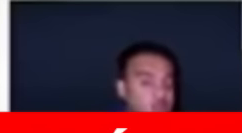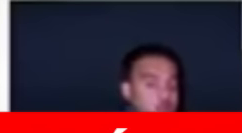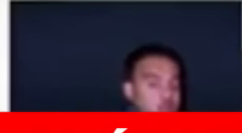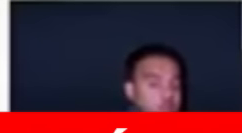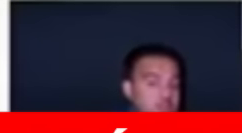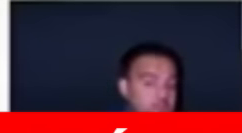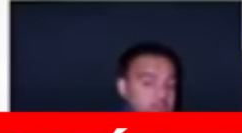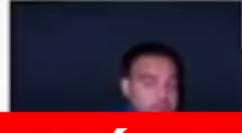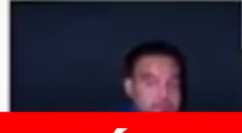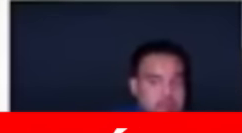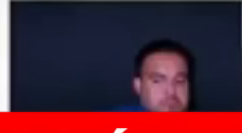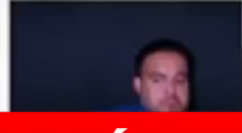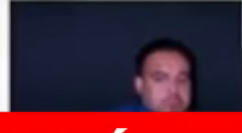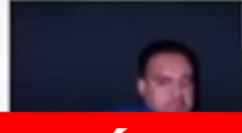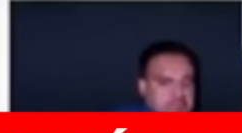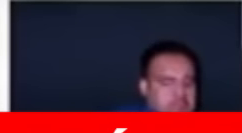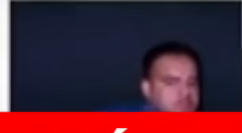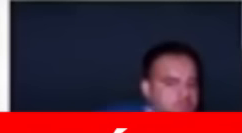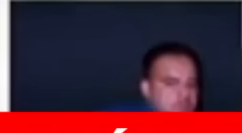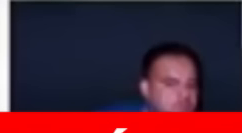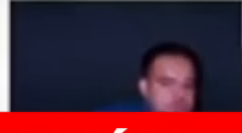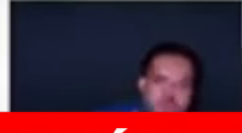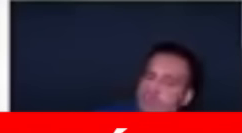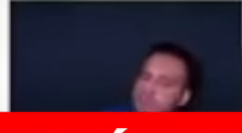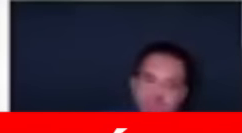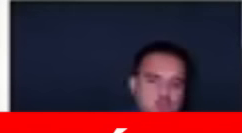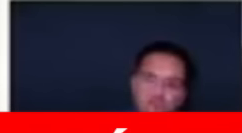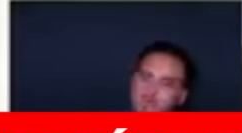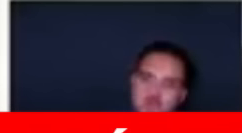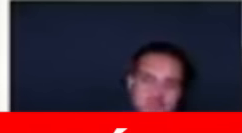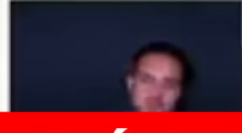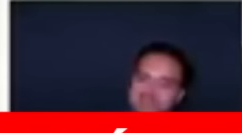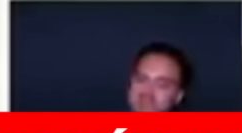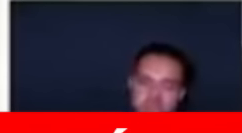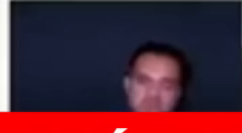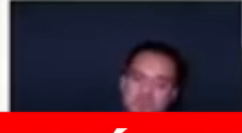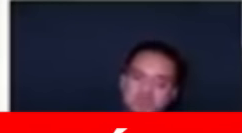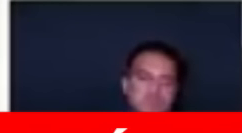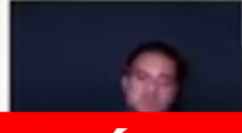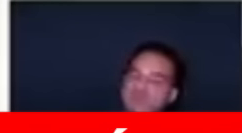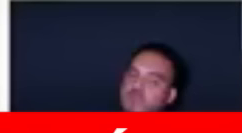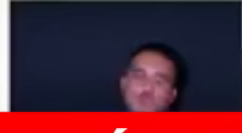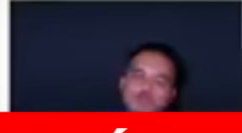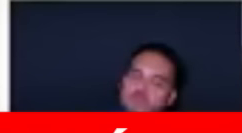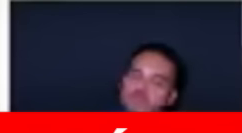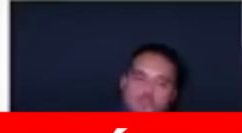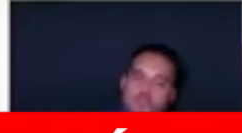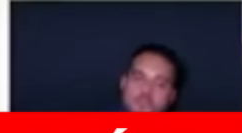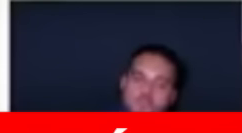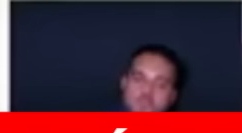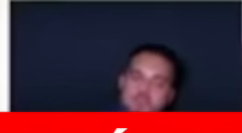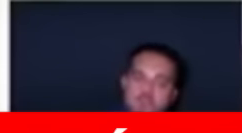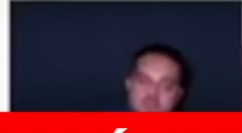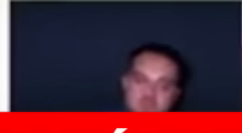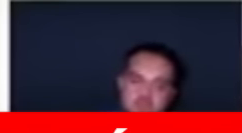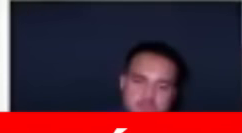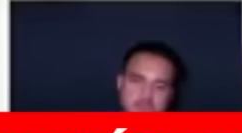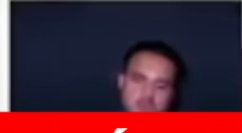por conveniencia. Yo no te doy la espalda como tú nunca me has dado la espalda.